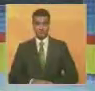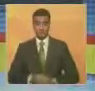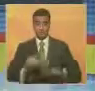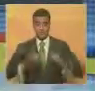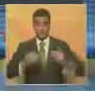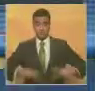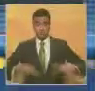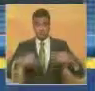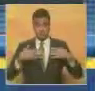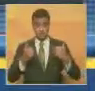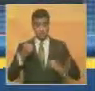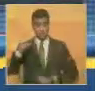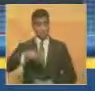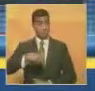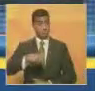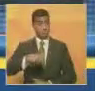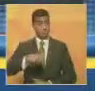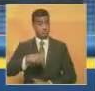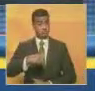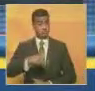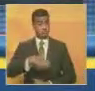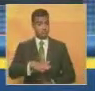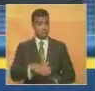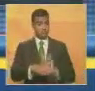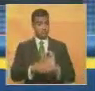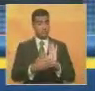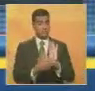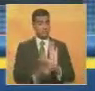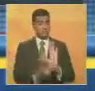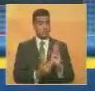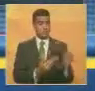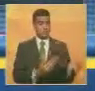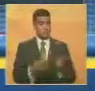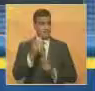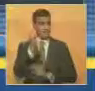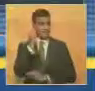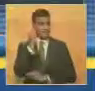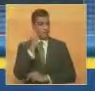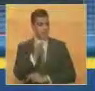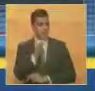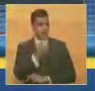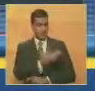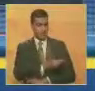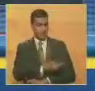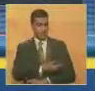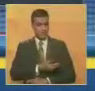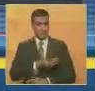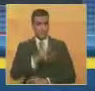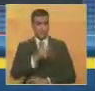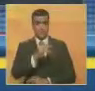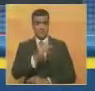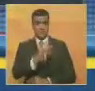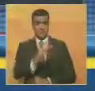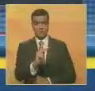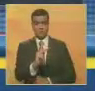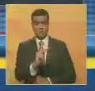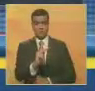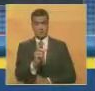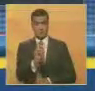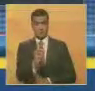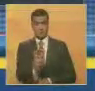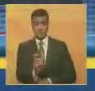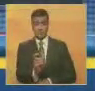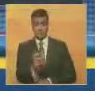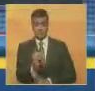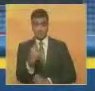comenzamos vi salud y Hoy les presento a una invitada una prótesis pip en persona